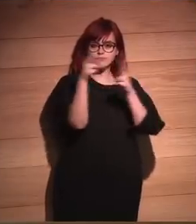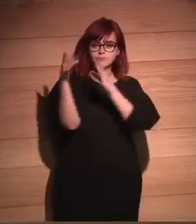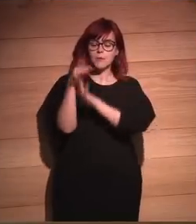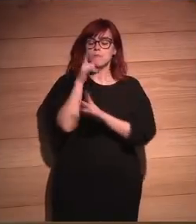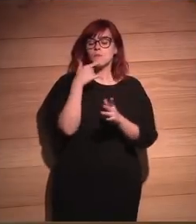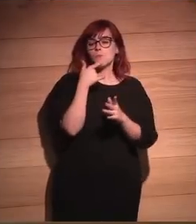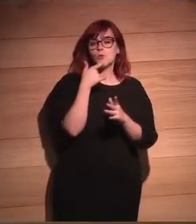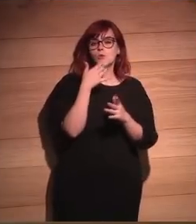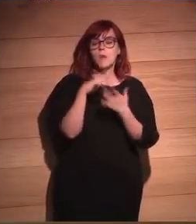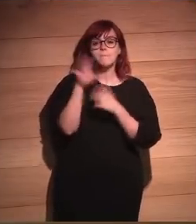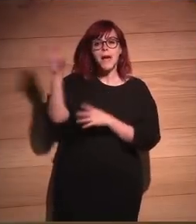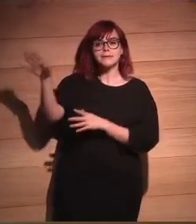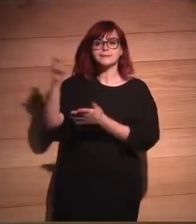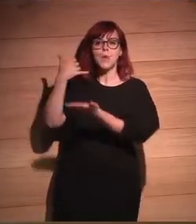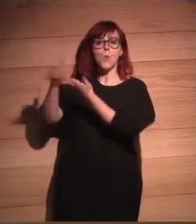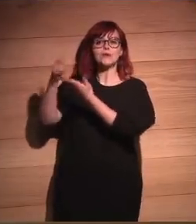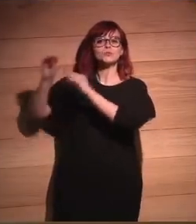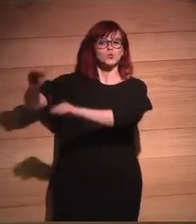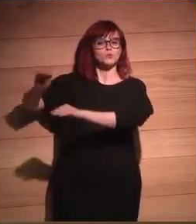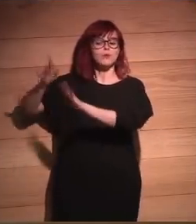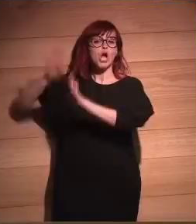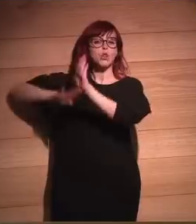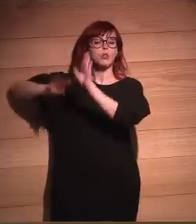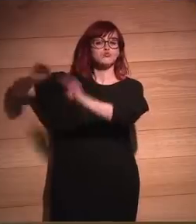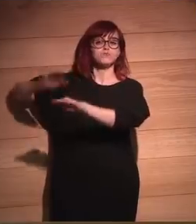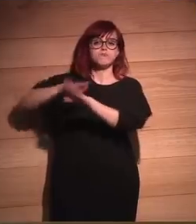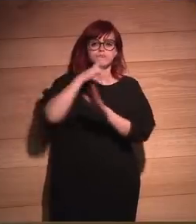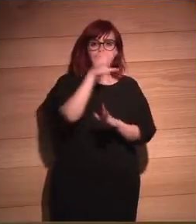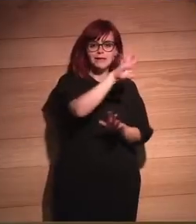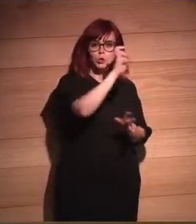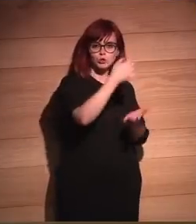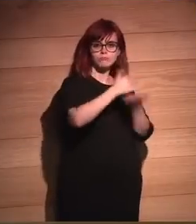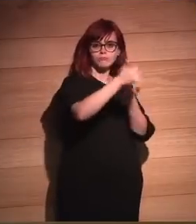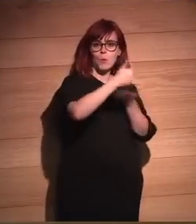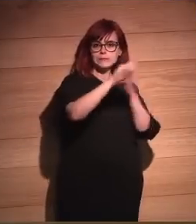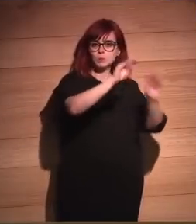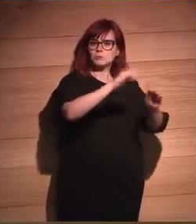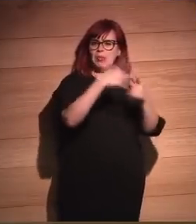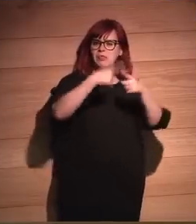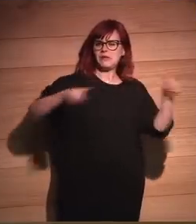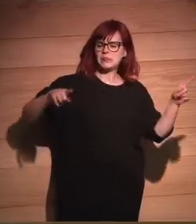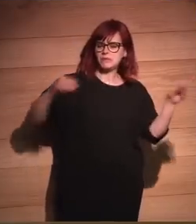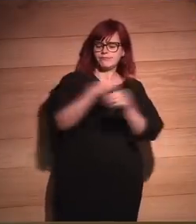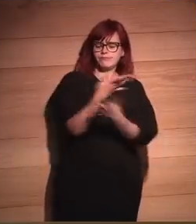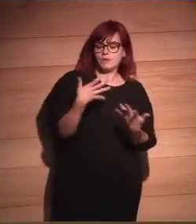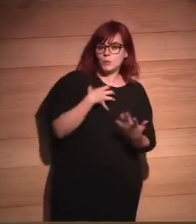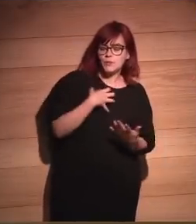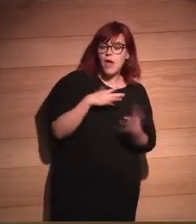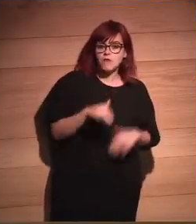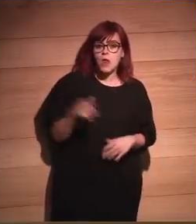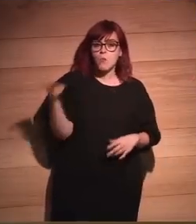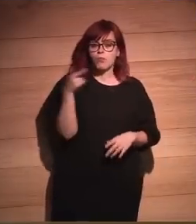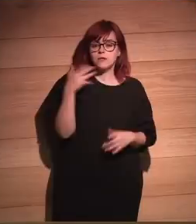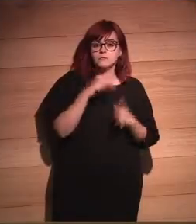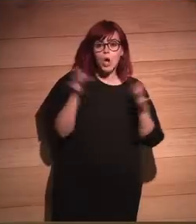aplicación de mensajería de este país tendrá que cumplir con estas condiciones y la aplicación de mensajería de este otro país tendrá que cumplir con estas otras condiciones. Y entonces a lo mejor